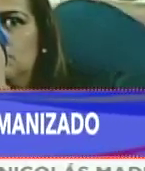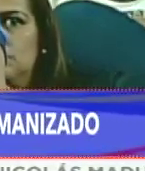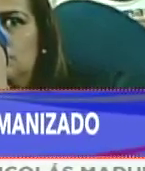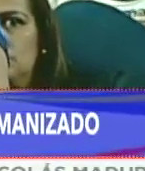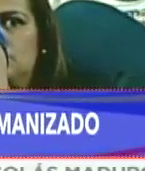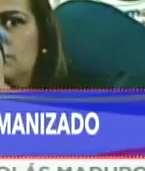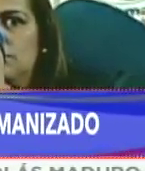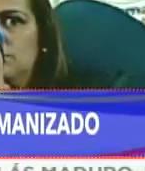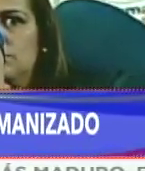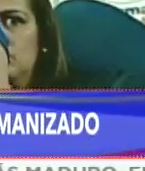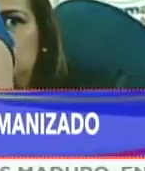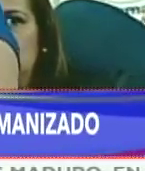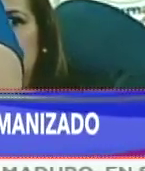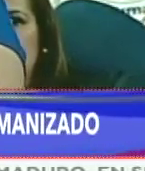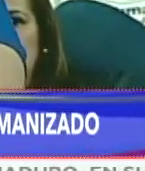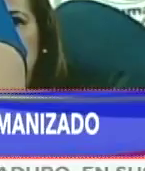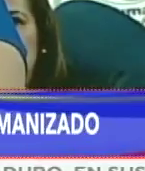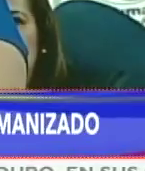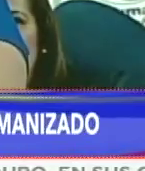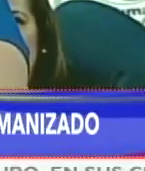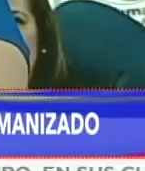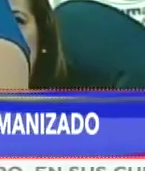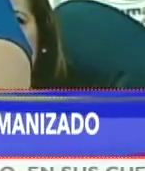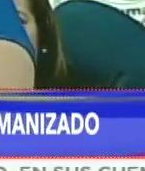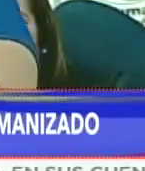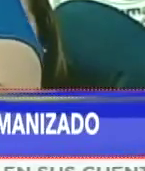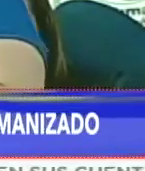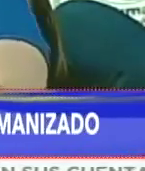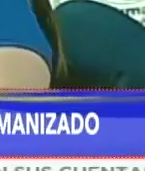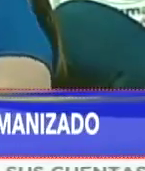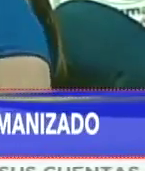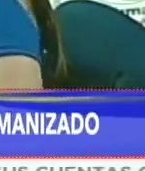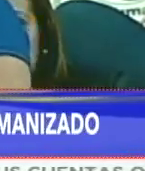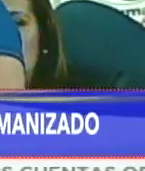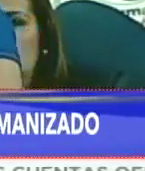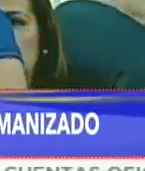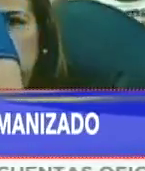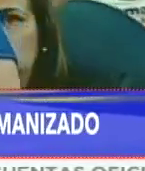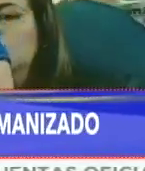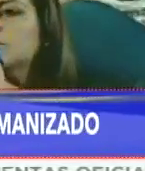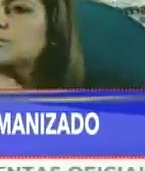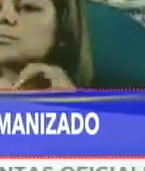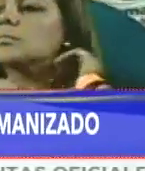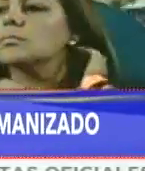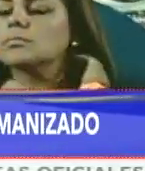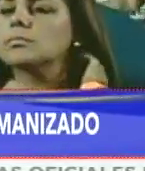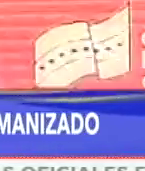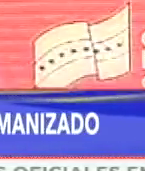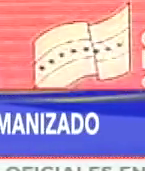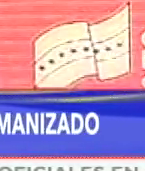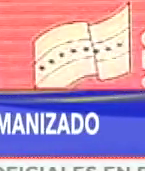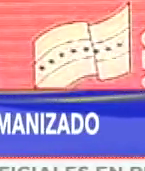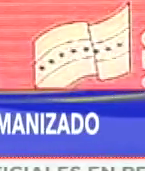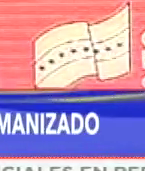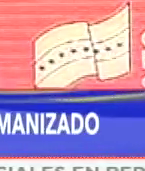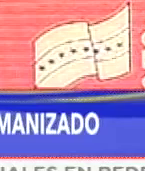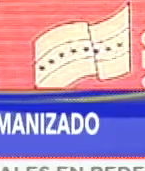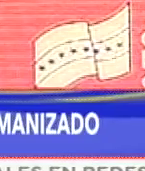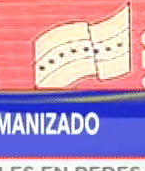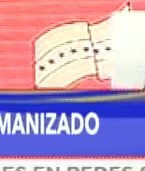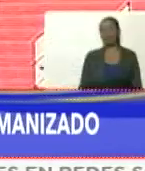que estamos cumpliendo y avanzando en los objetivos de desarrollo sostenible. Excelente, avanzar y